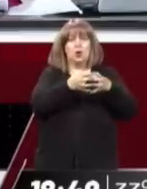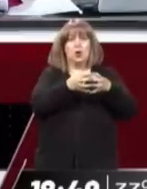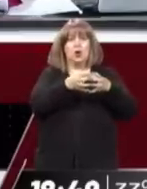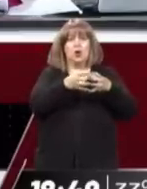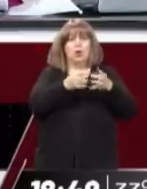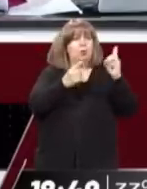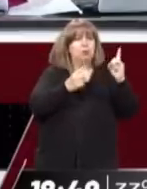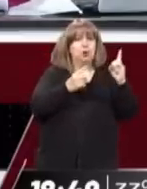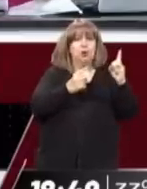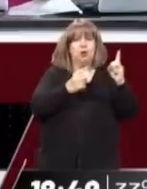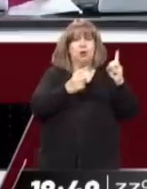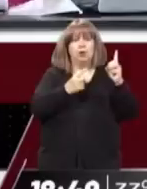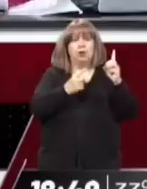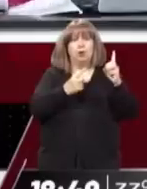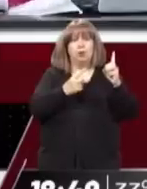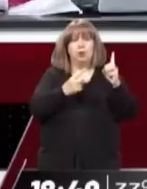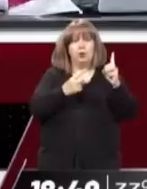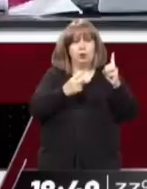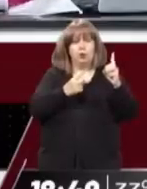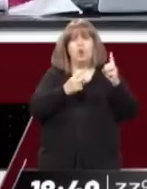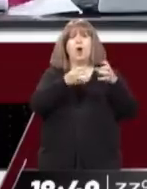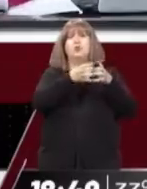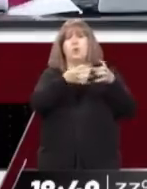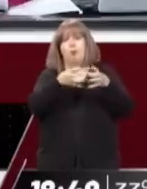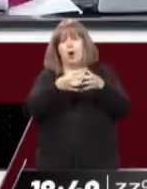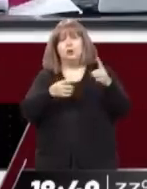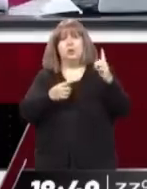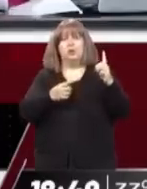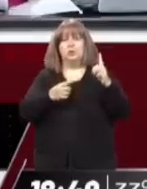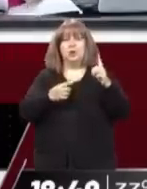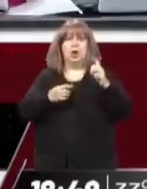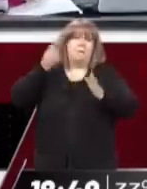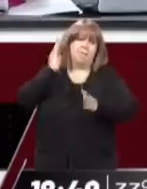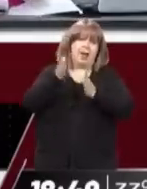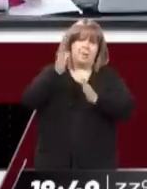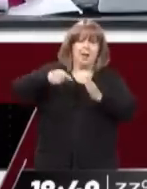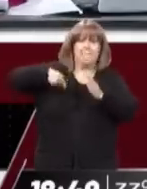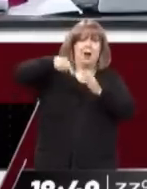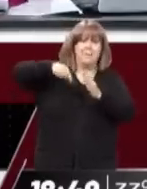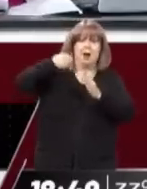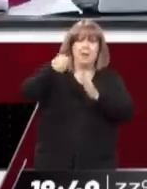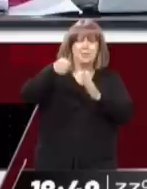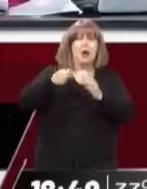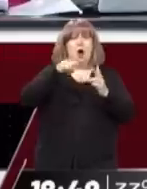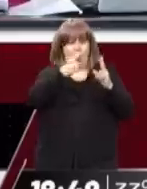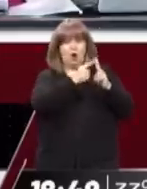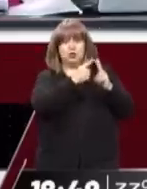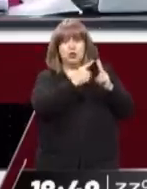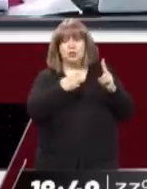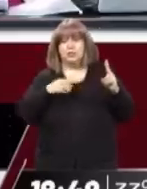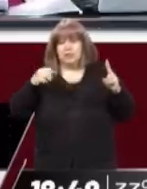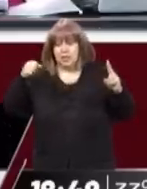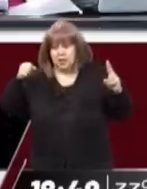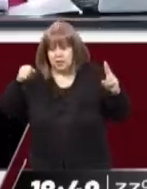uno sea más violento y el otro se detenga ante esa turgencia, pero diga, no, hasta acá llego, ¿no? no paso los límites porque si no me la puedo mandar, como